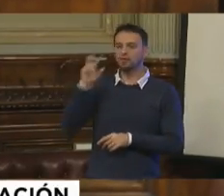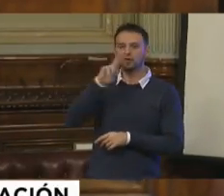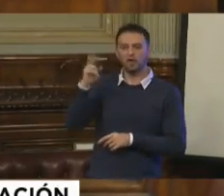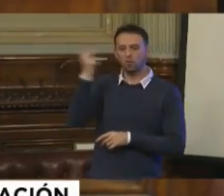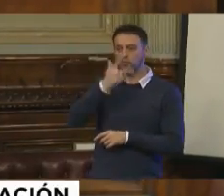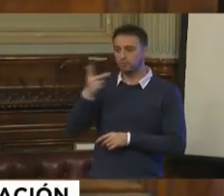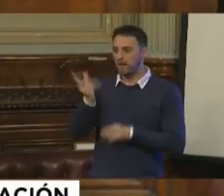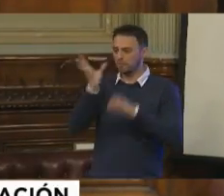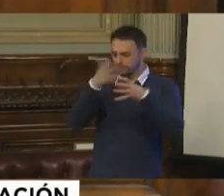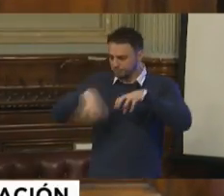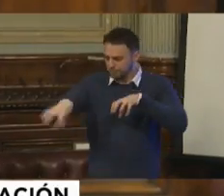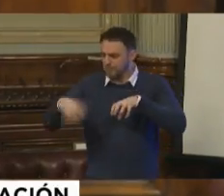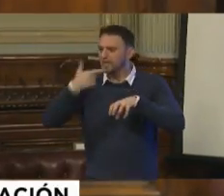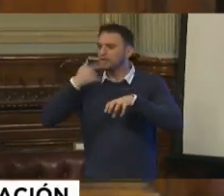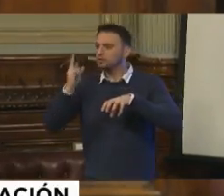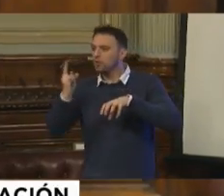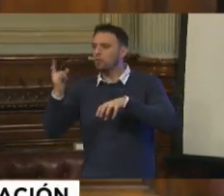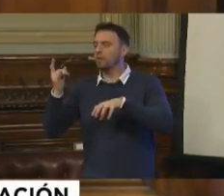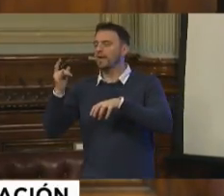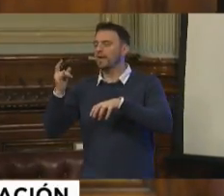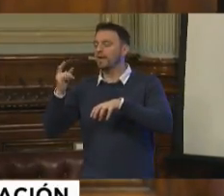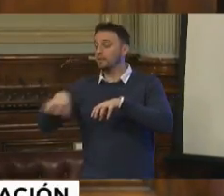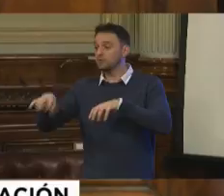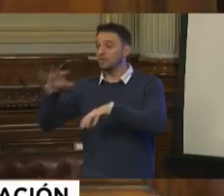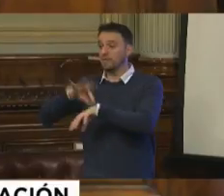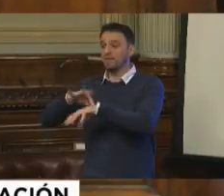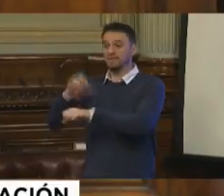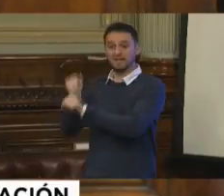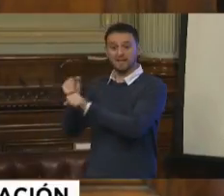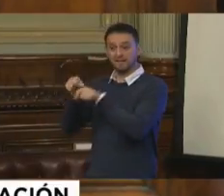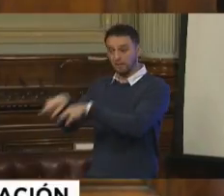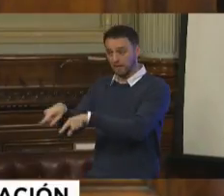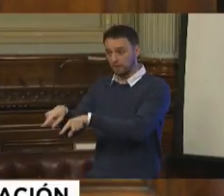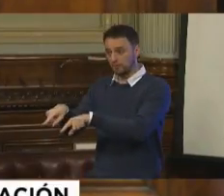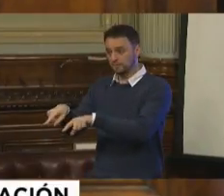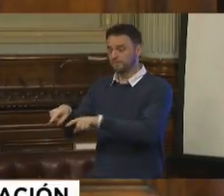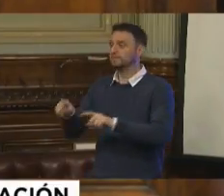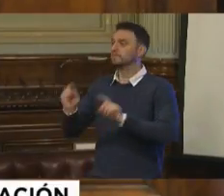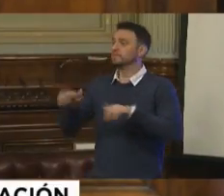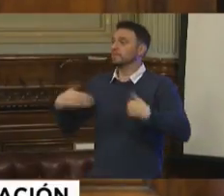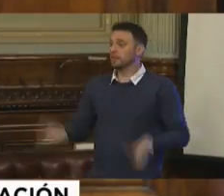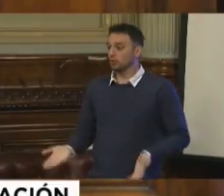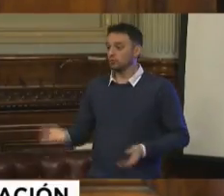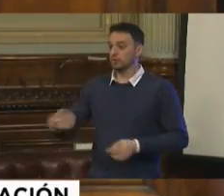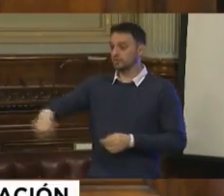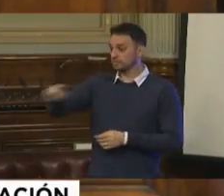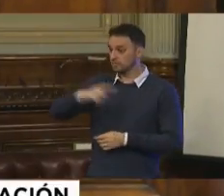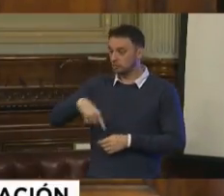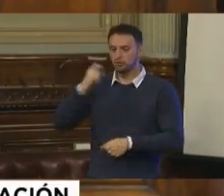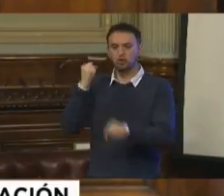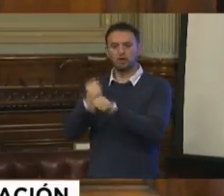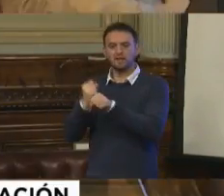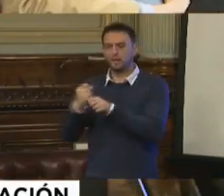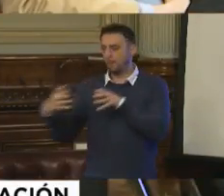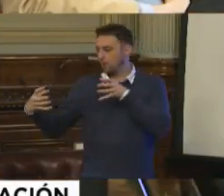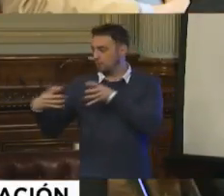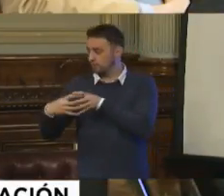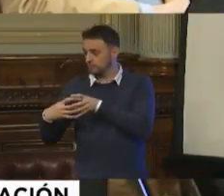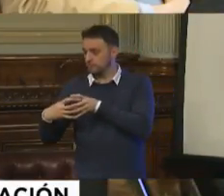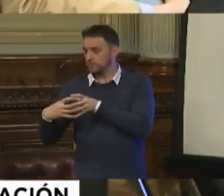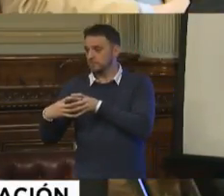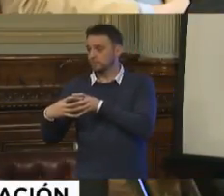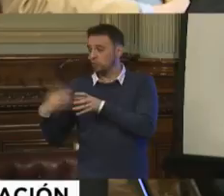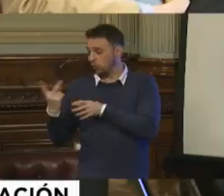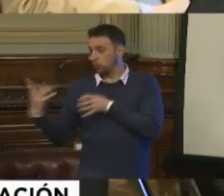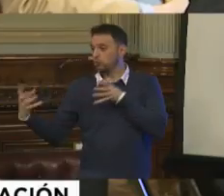del curso humano está la subdirección de medicina laboral a cargo de mariano cohn y nosotros con el trabajo de viernes lunes